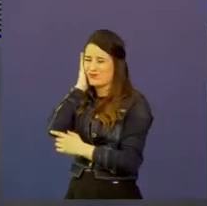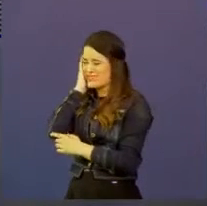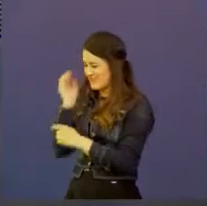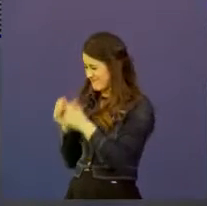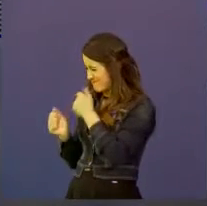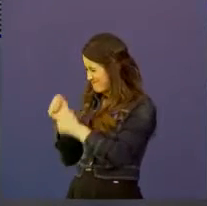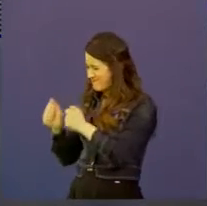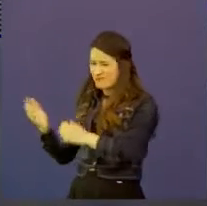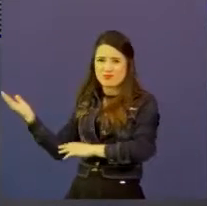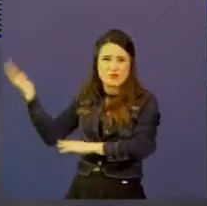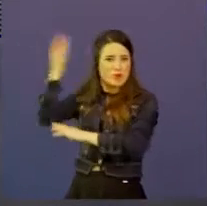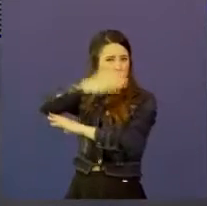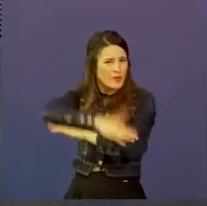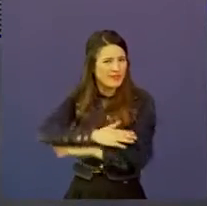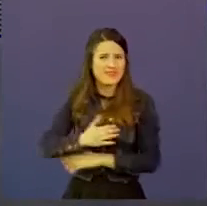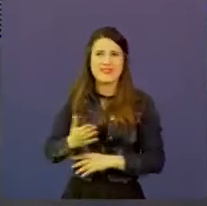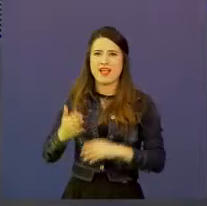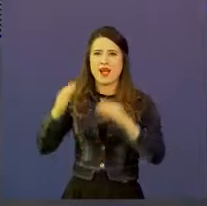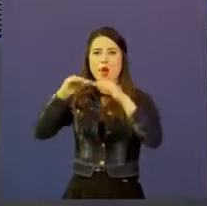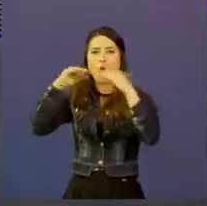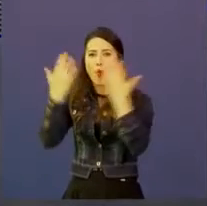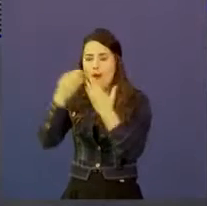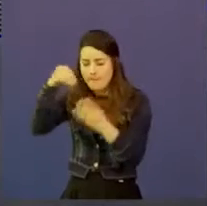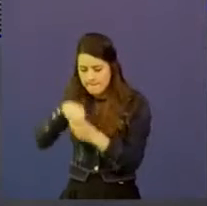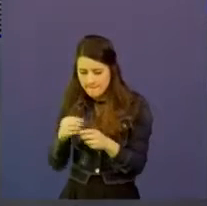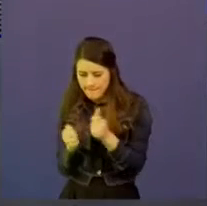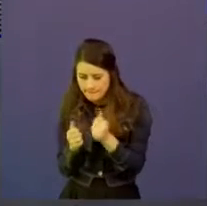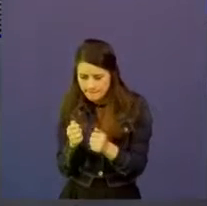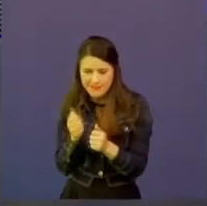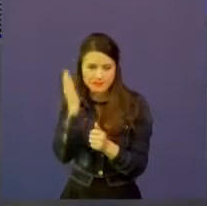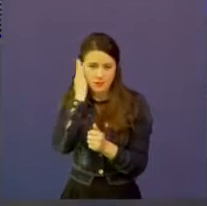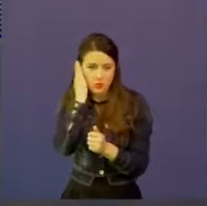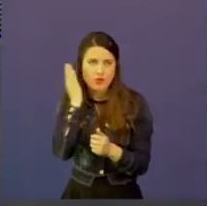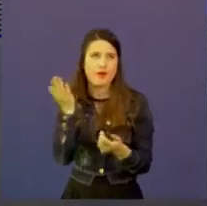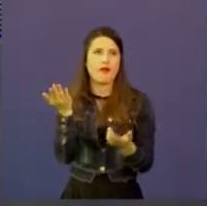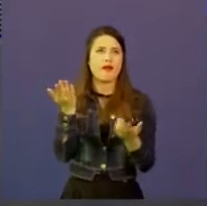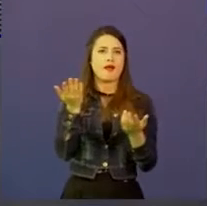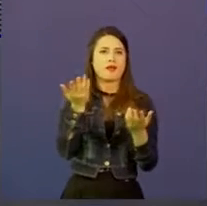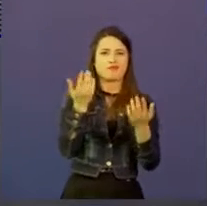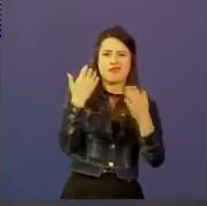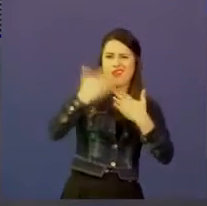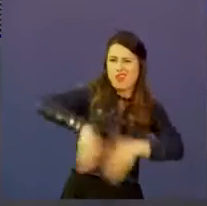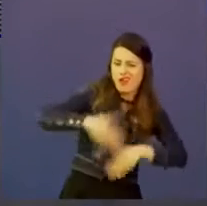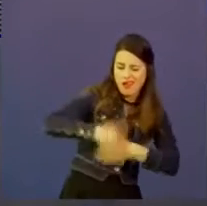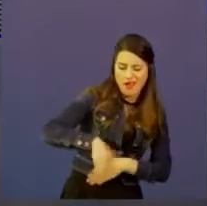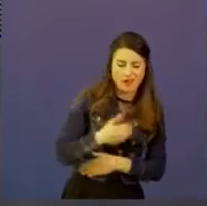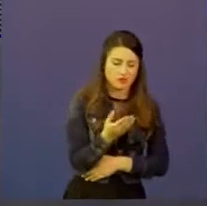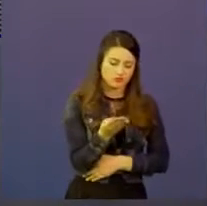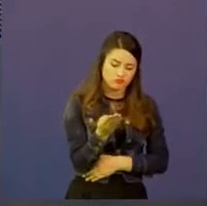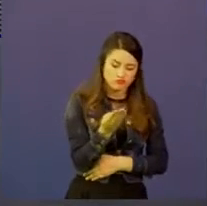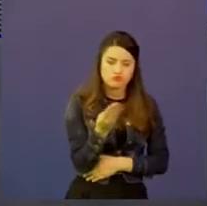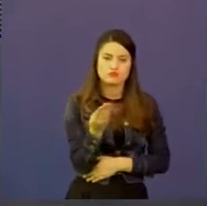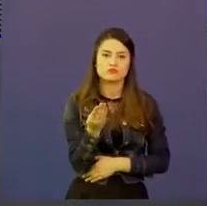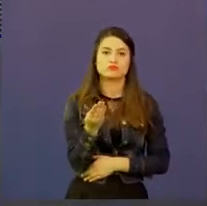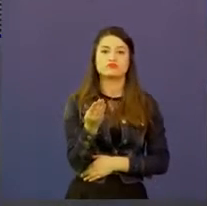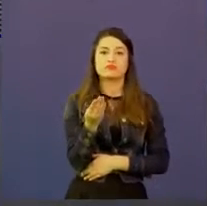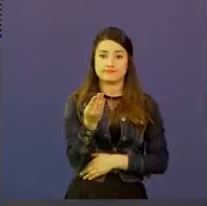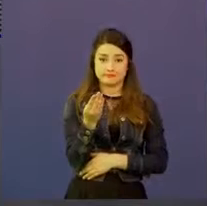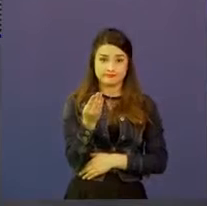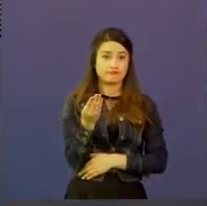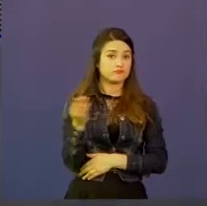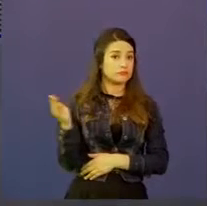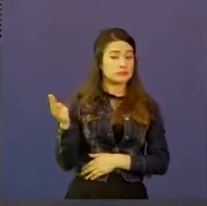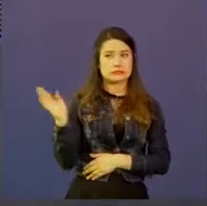calle, en los colegios, en las aulas. Entonces, sí me gustaría de pronto que les mandáramos un